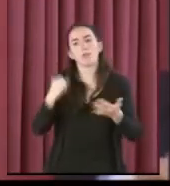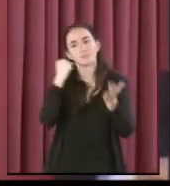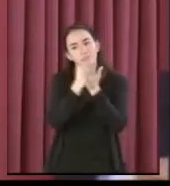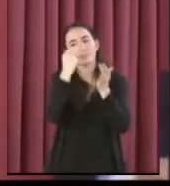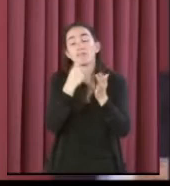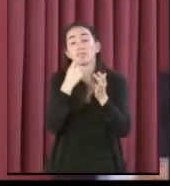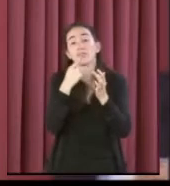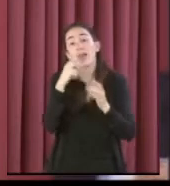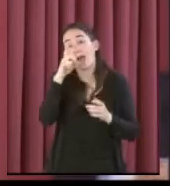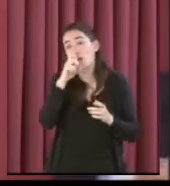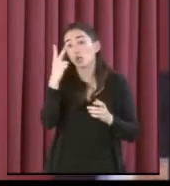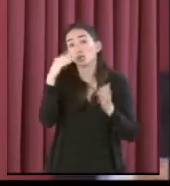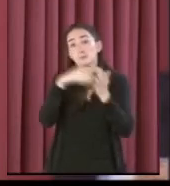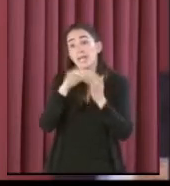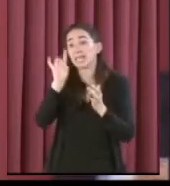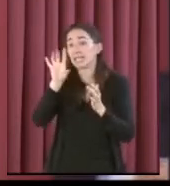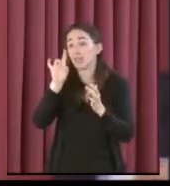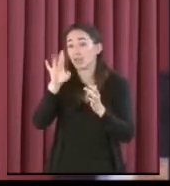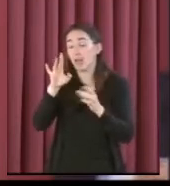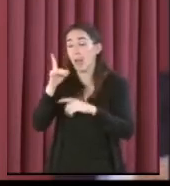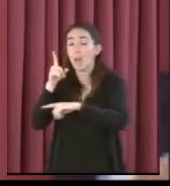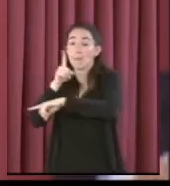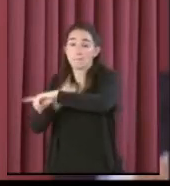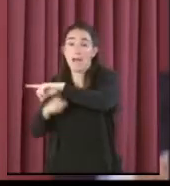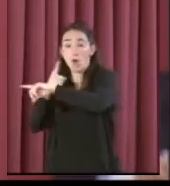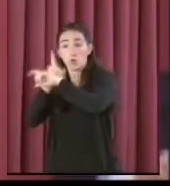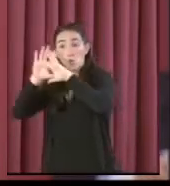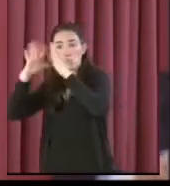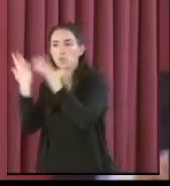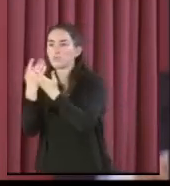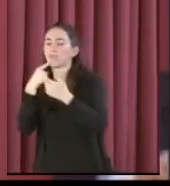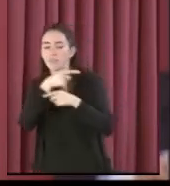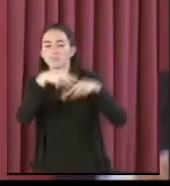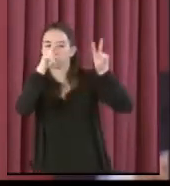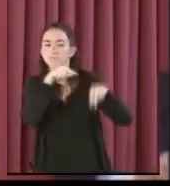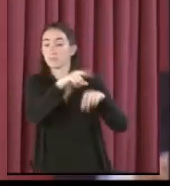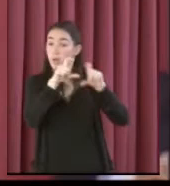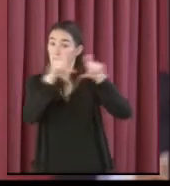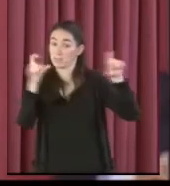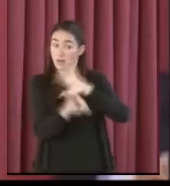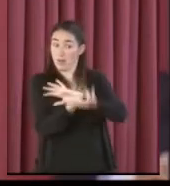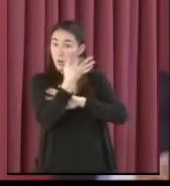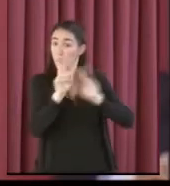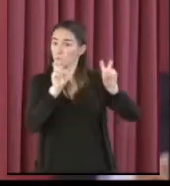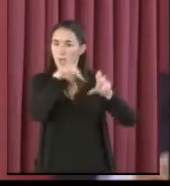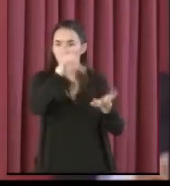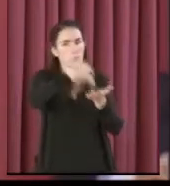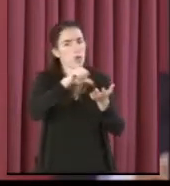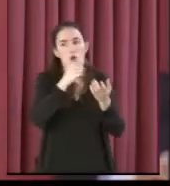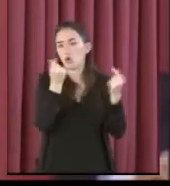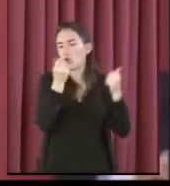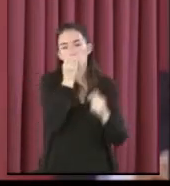hacer negocios en 2015 por el Banco Mundial a través del informe Doing Business in Spain. ¿Son estos